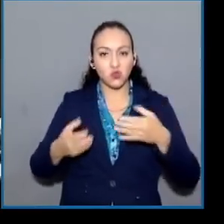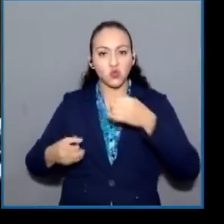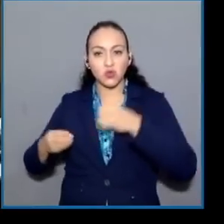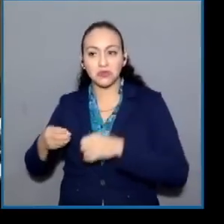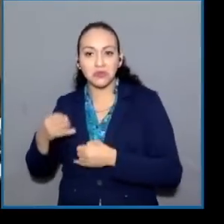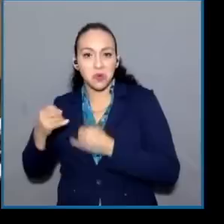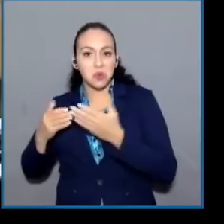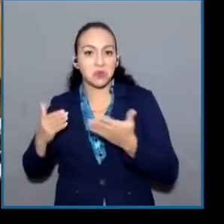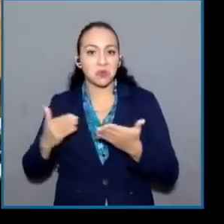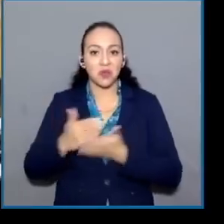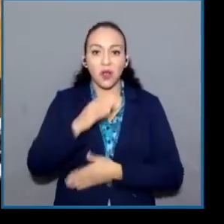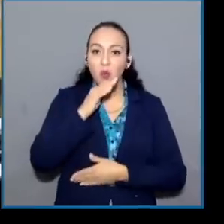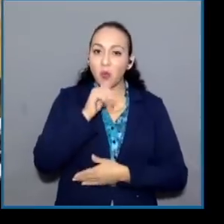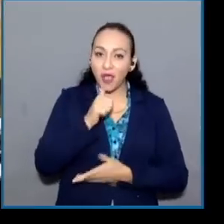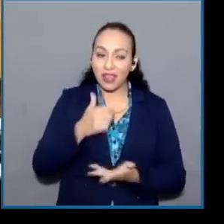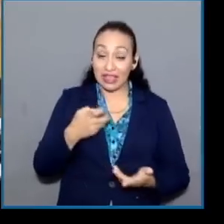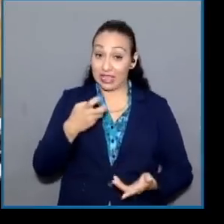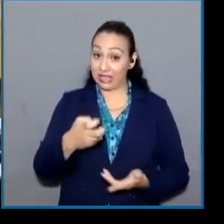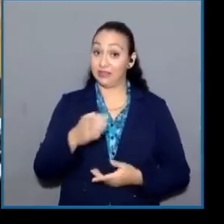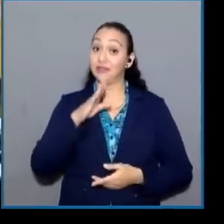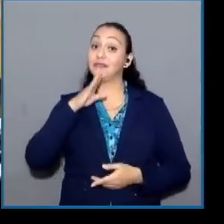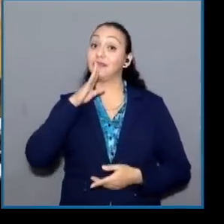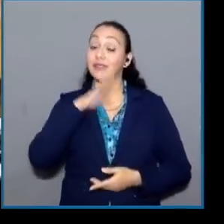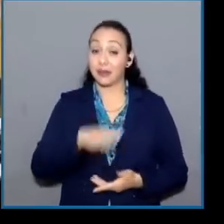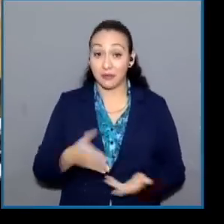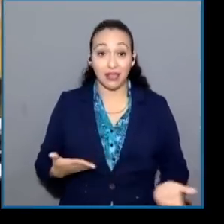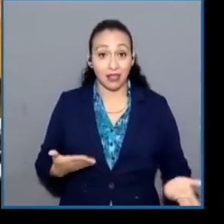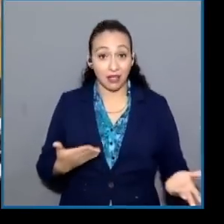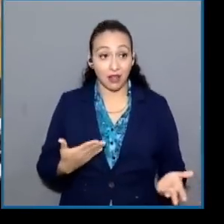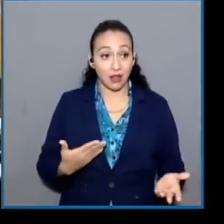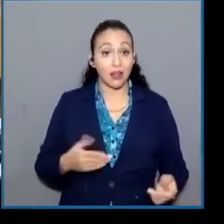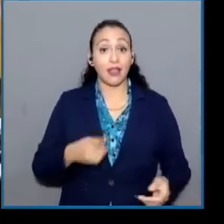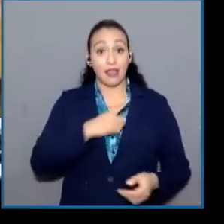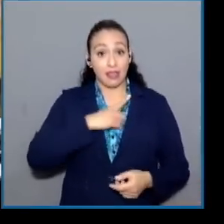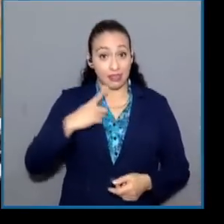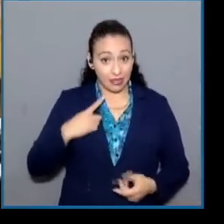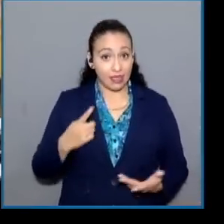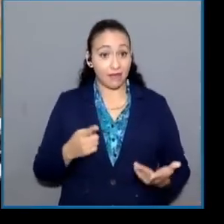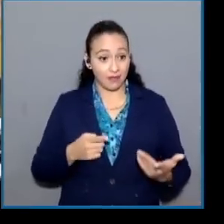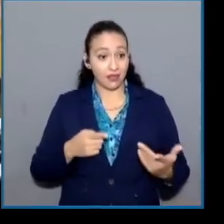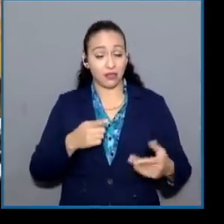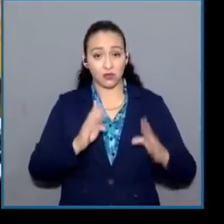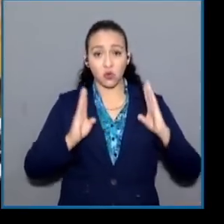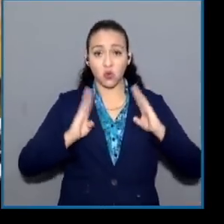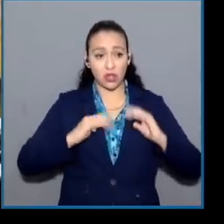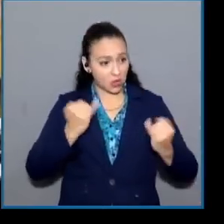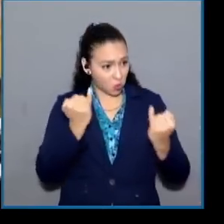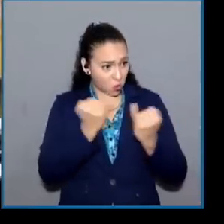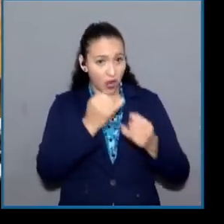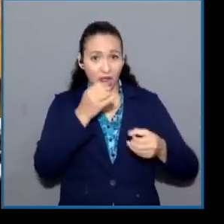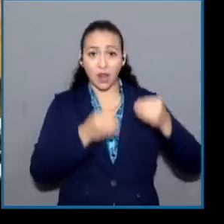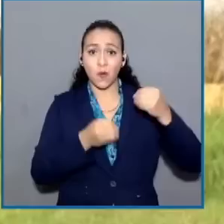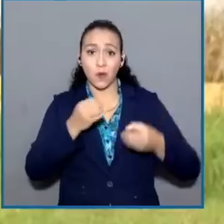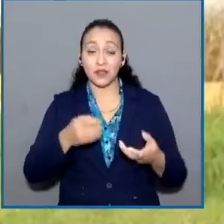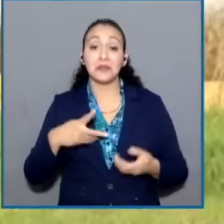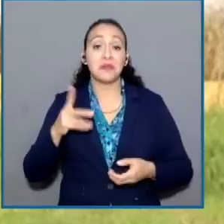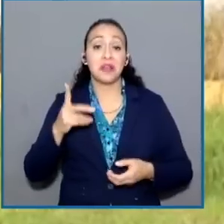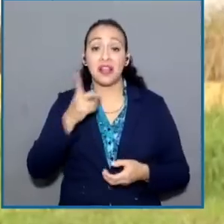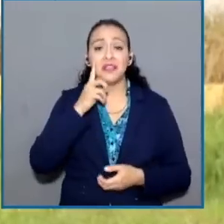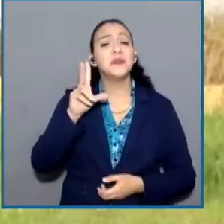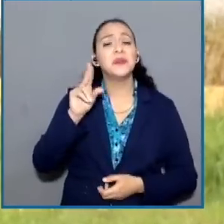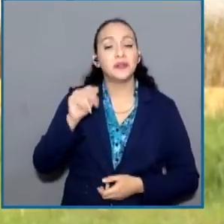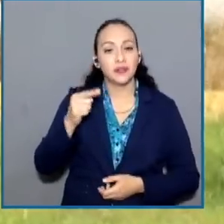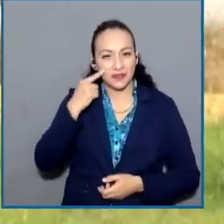esta ha sido una estrategia fallida. Este es un país muchísimo más inseguro hoy de lo que era hace 18 años.